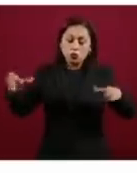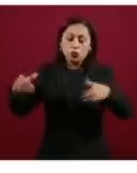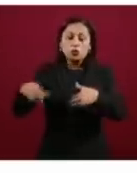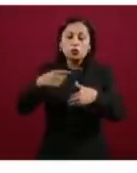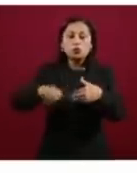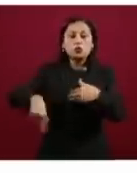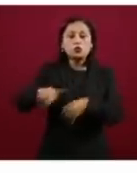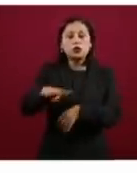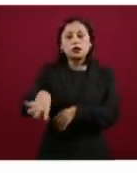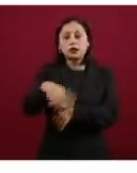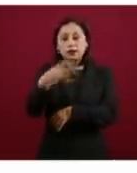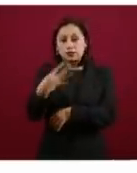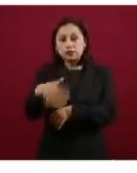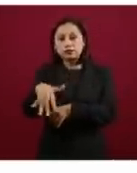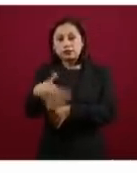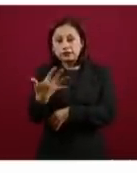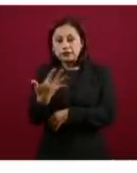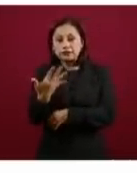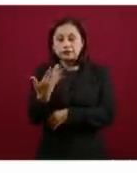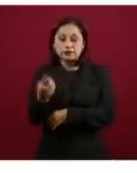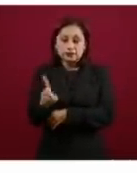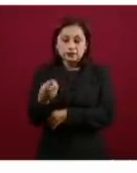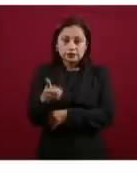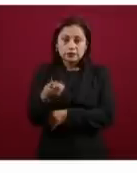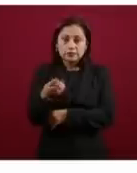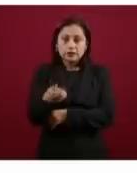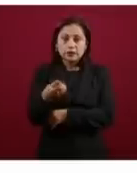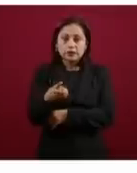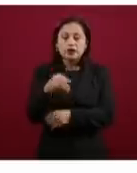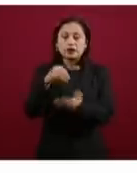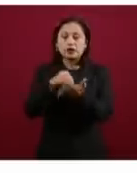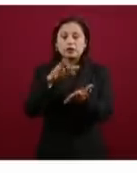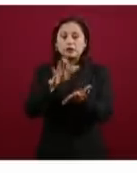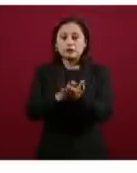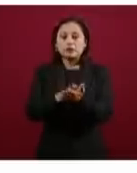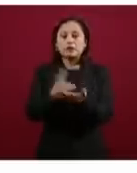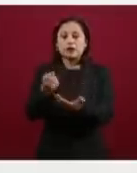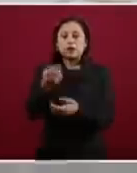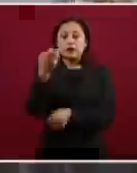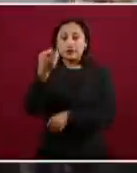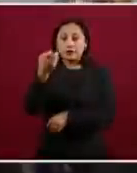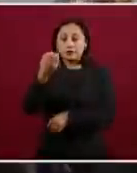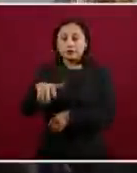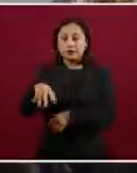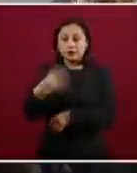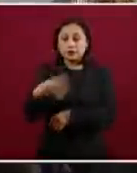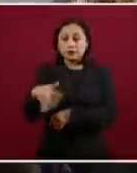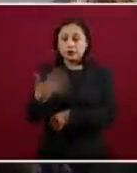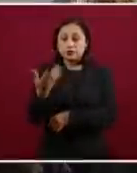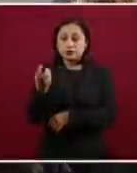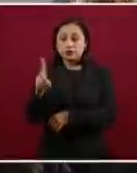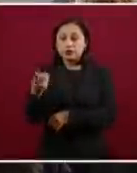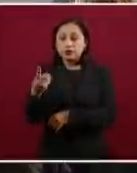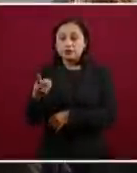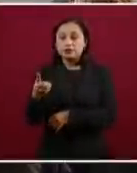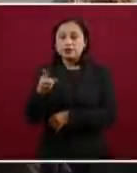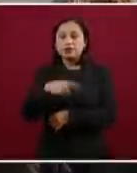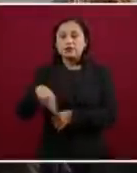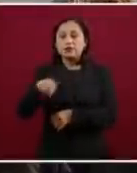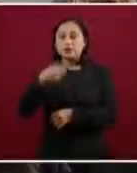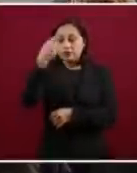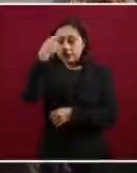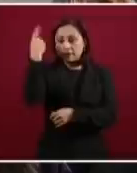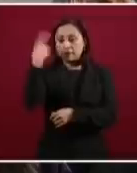el día 14 y 15 de diciembre. Esta última fecha coincidirá con el ejercicio de